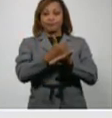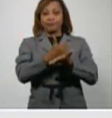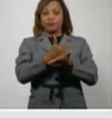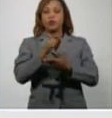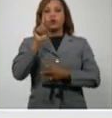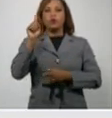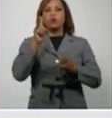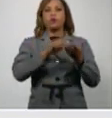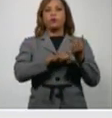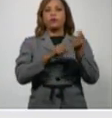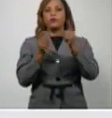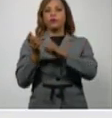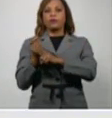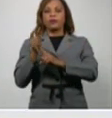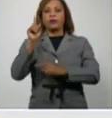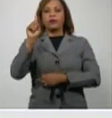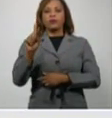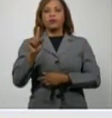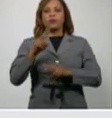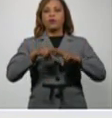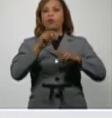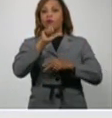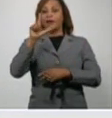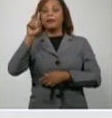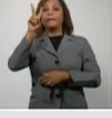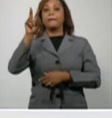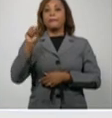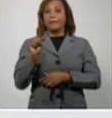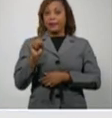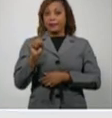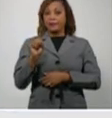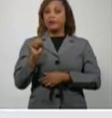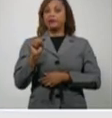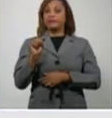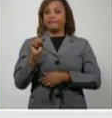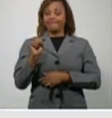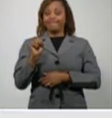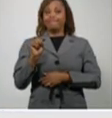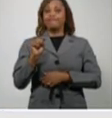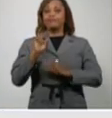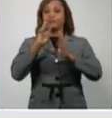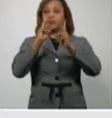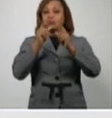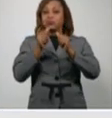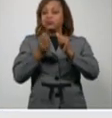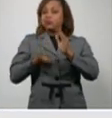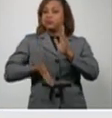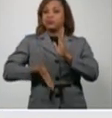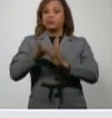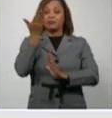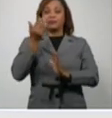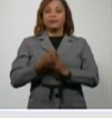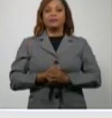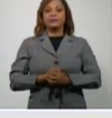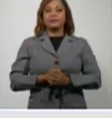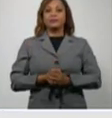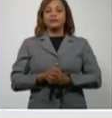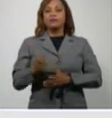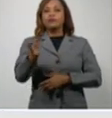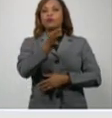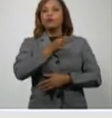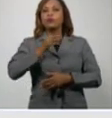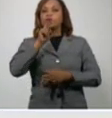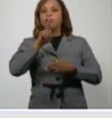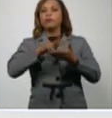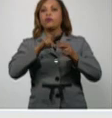Puerto Padre. En Holguín son 20 los casos autóctonos diagnosticados, el mayor número en el municipio de Holguín